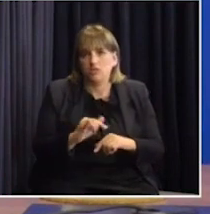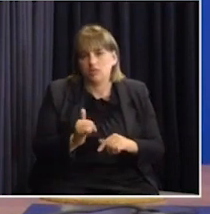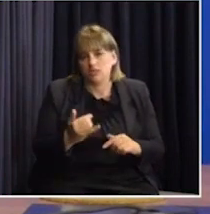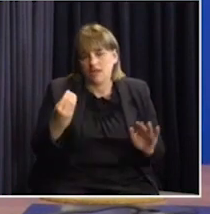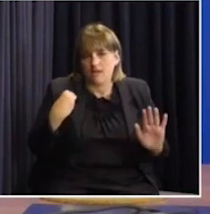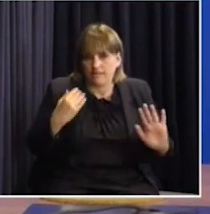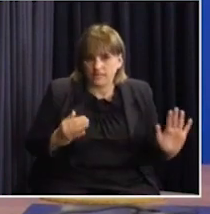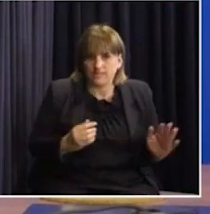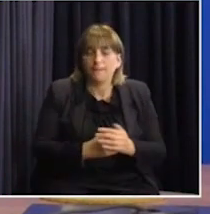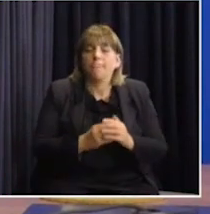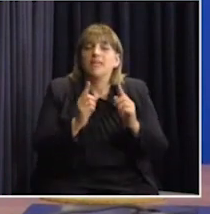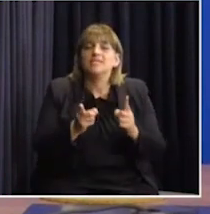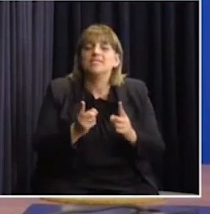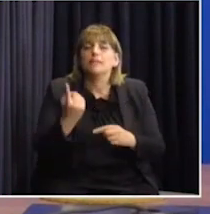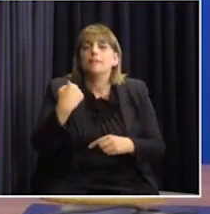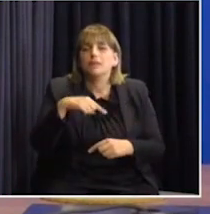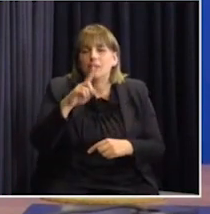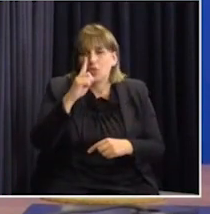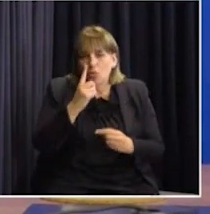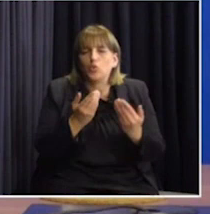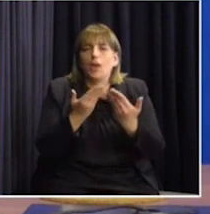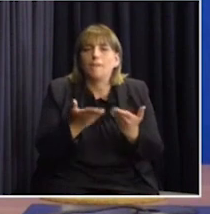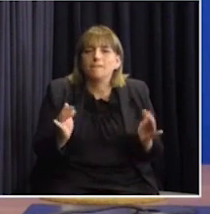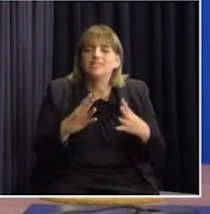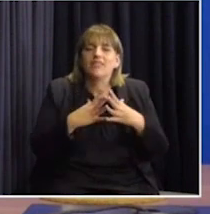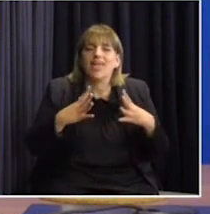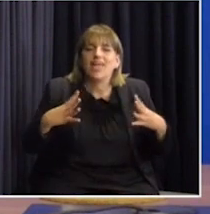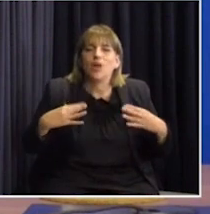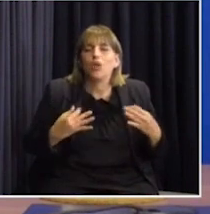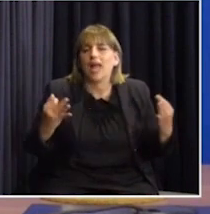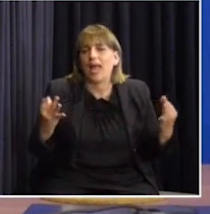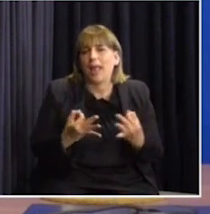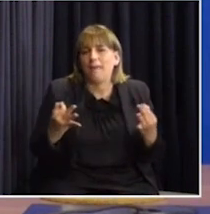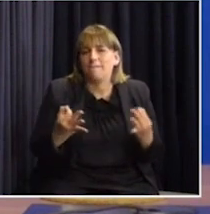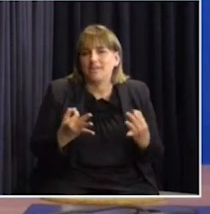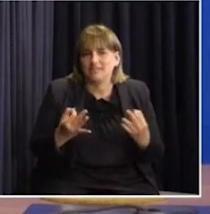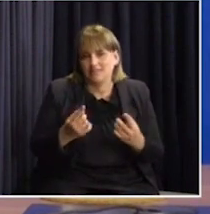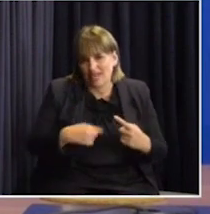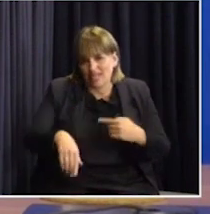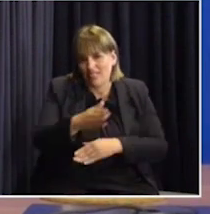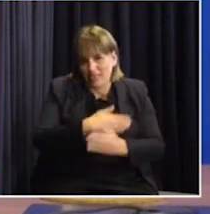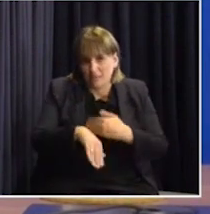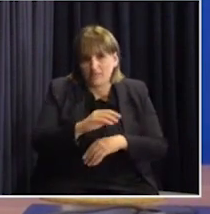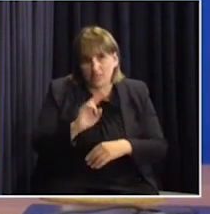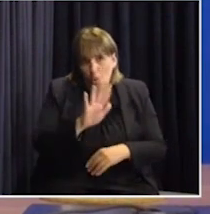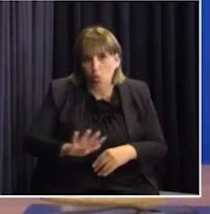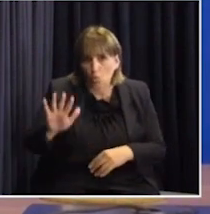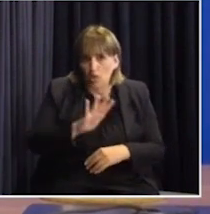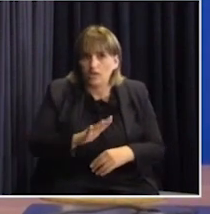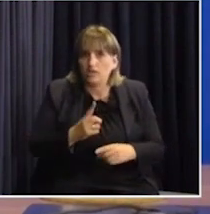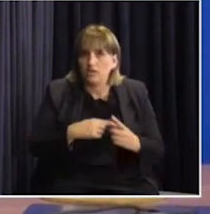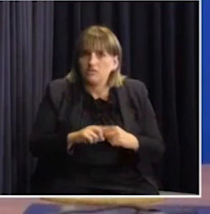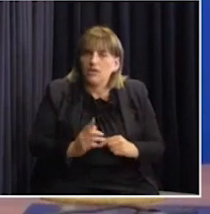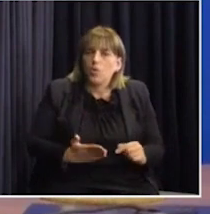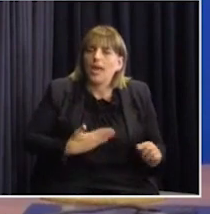se habilita el primero de junio la apertura de escuelas de educación especial en todo el país que eso también ha sido un fuerte reclamo